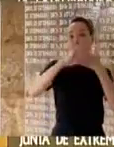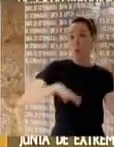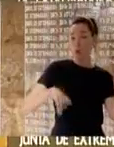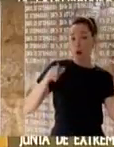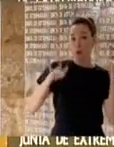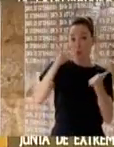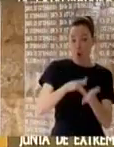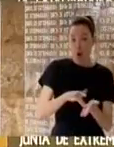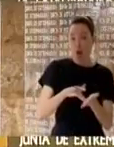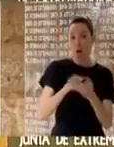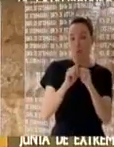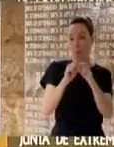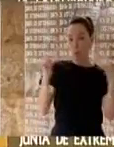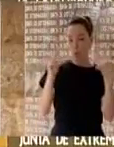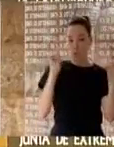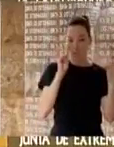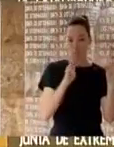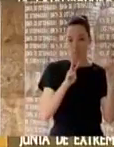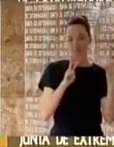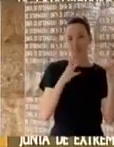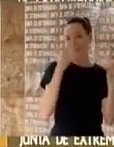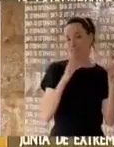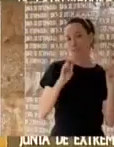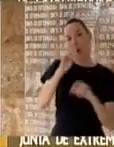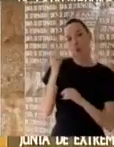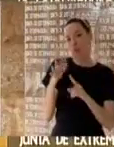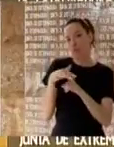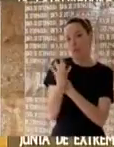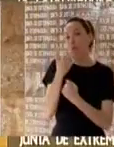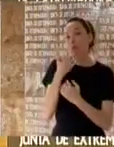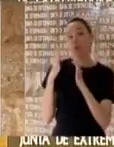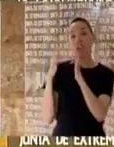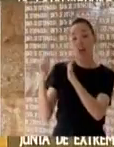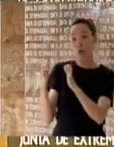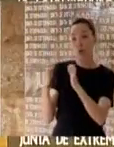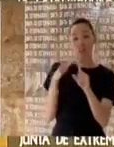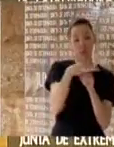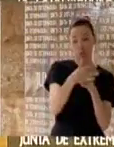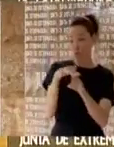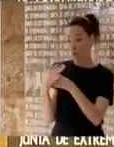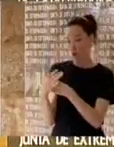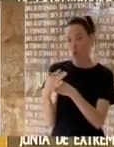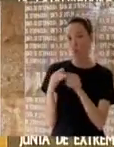hemos visto, desgraciadamente, en otros momentos, por ejemplo, hace poco en el Senado, no vuelva a ocurrir.